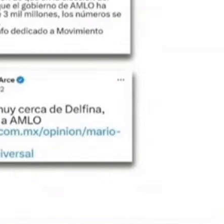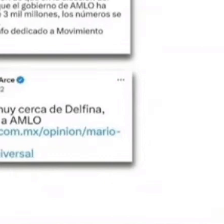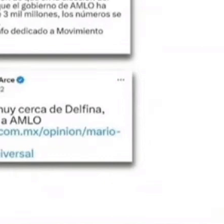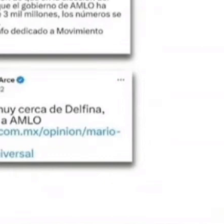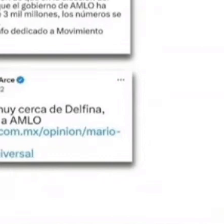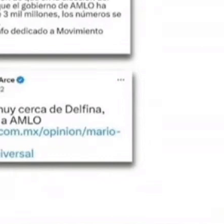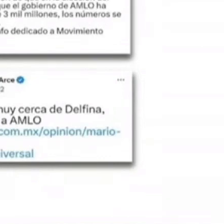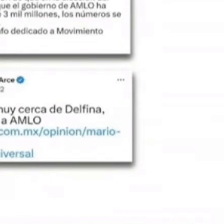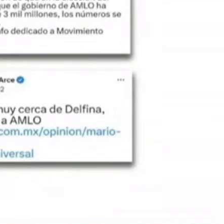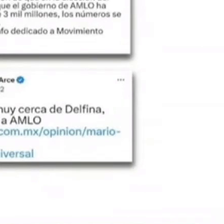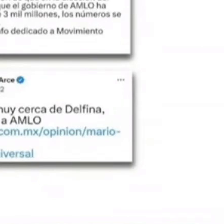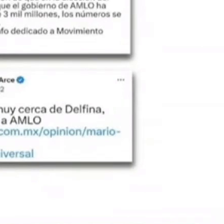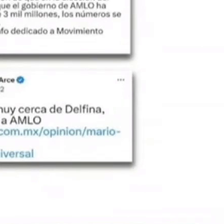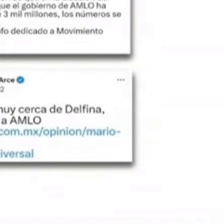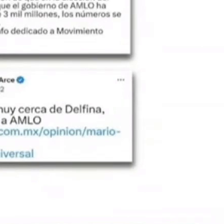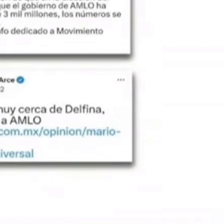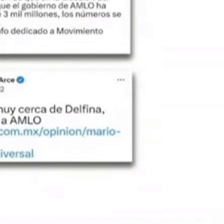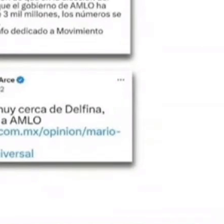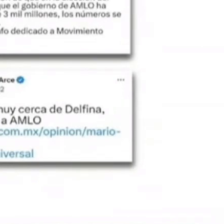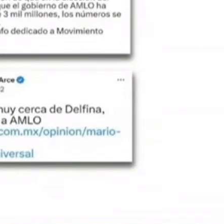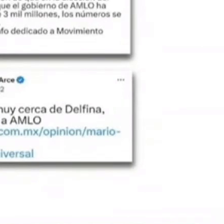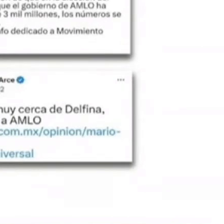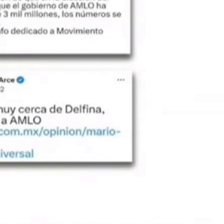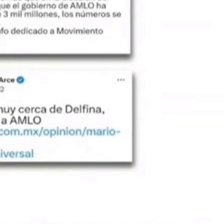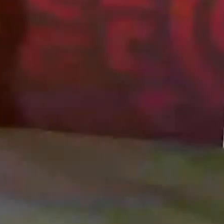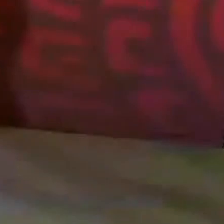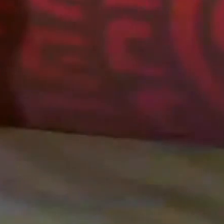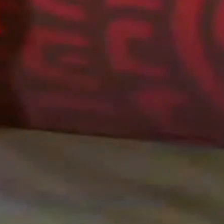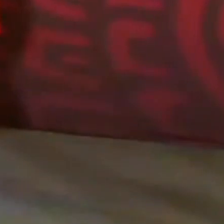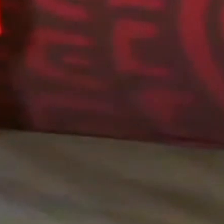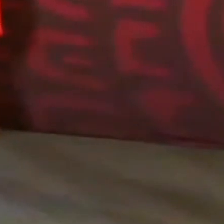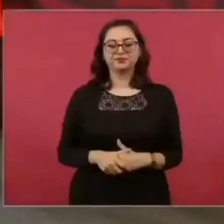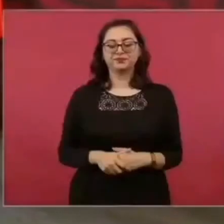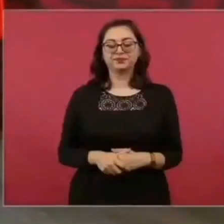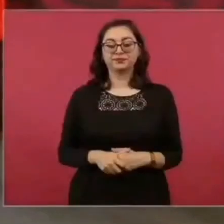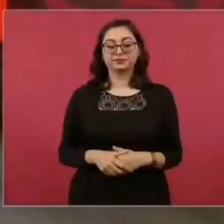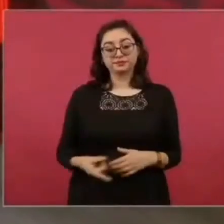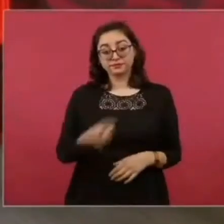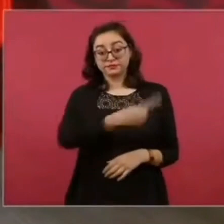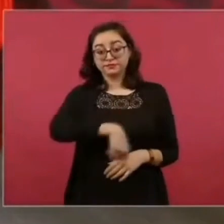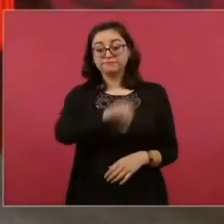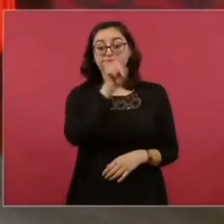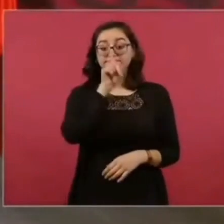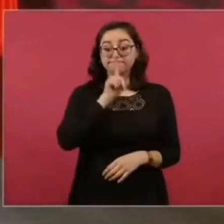¿Son hipócritas o no son hipócritas?